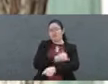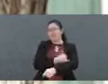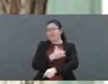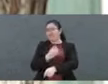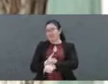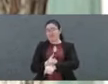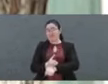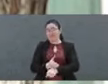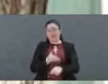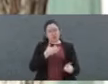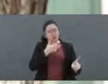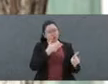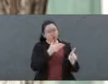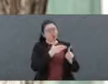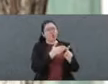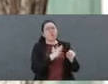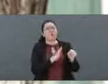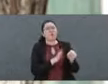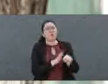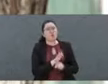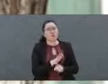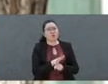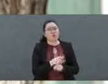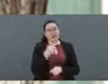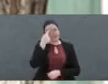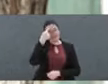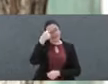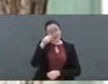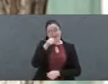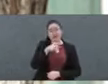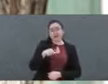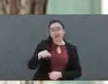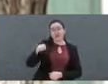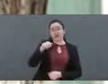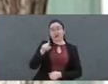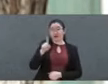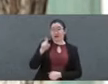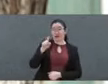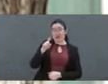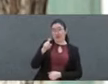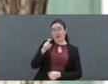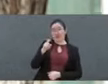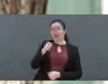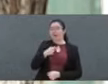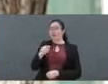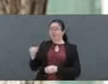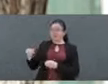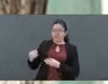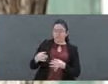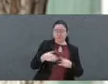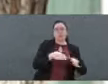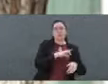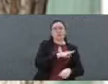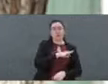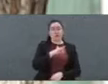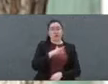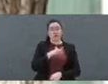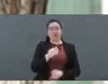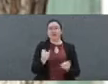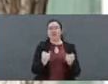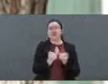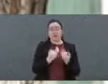Entiendo con el propósito de redireccionalizar de mejor manera el agua y evitar que